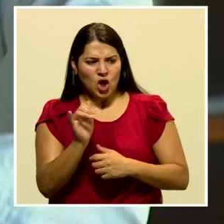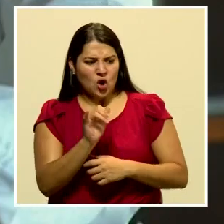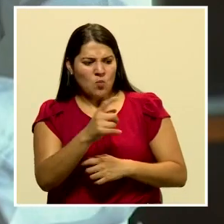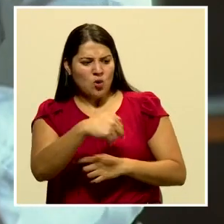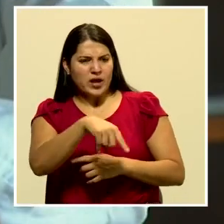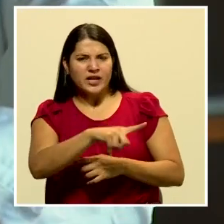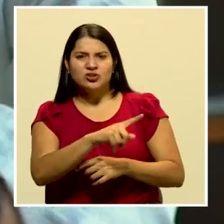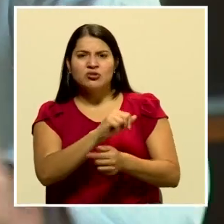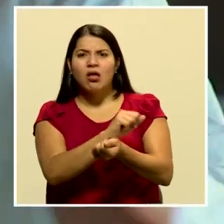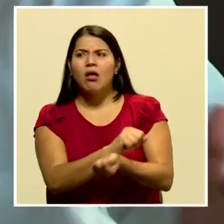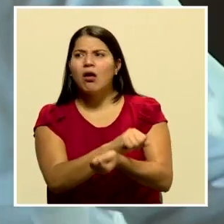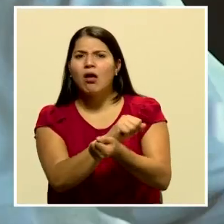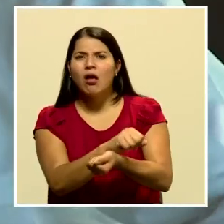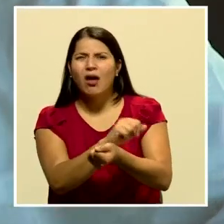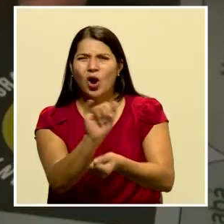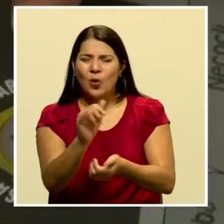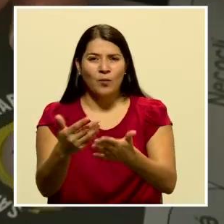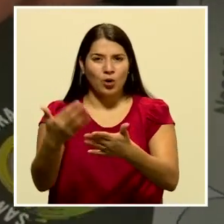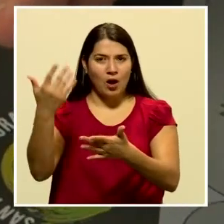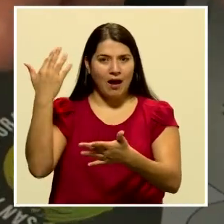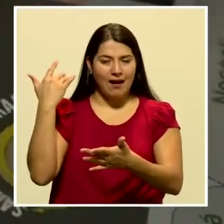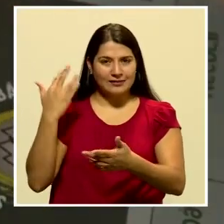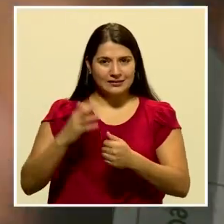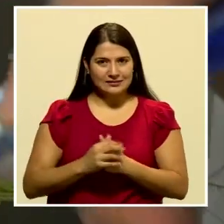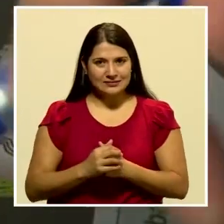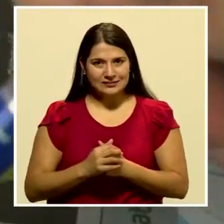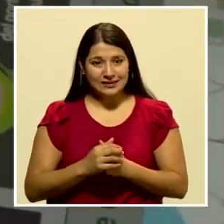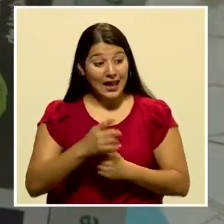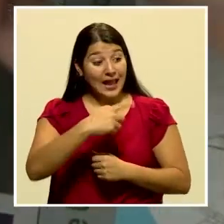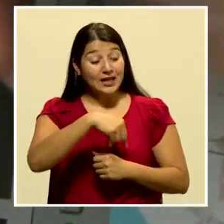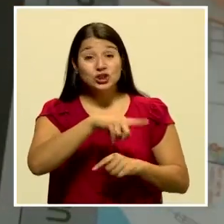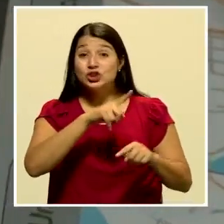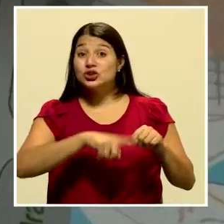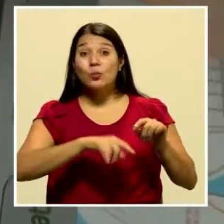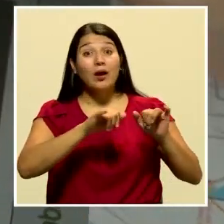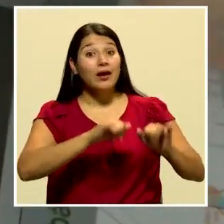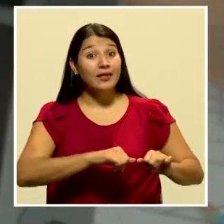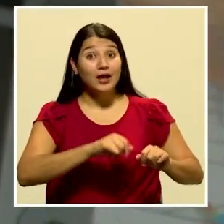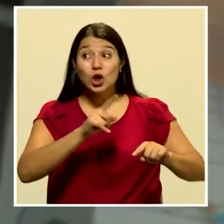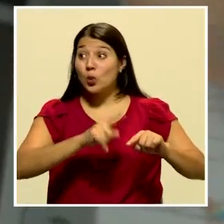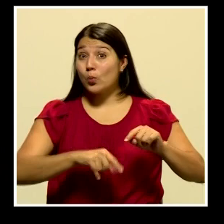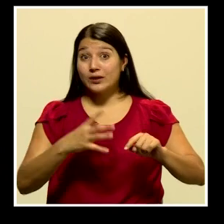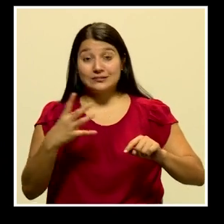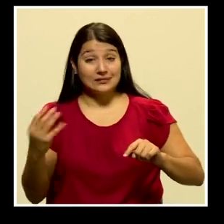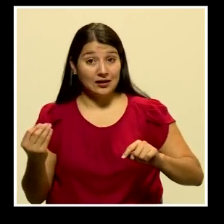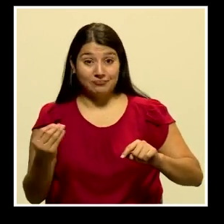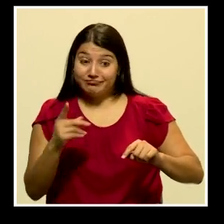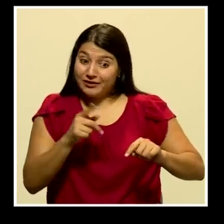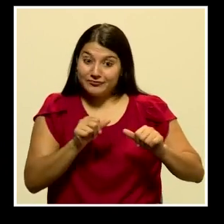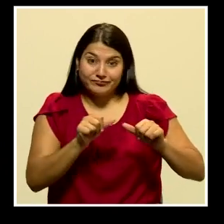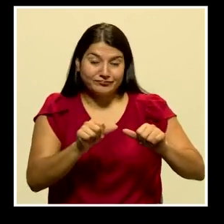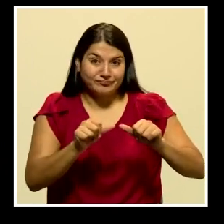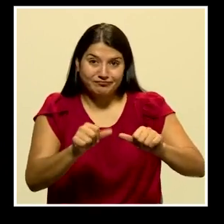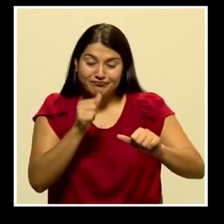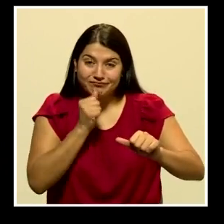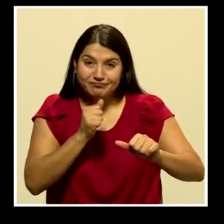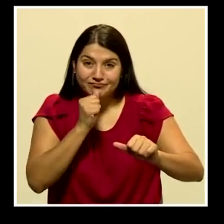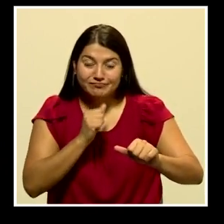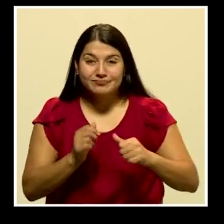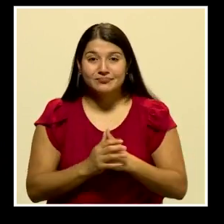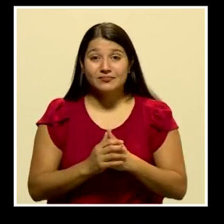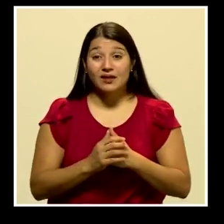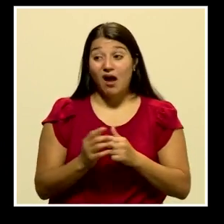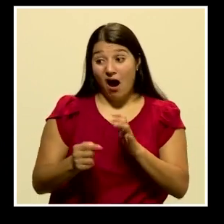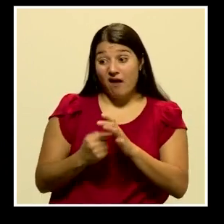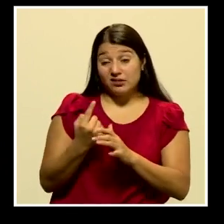como antiguamente. No se pueden quedar, no se pueden salir. Esto es un muerto en el medio del camino, mira.